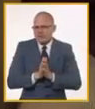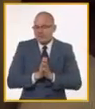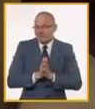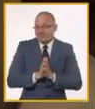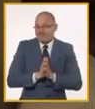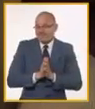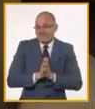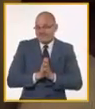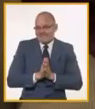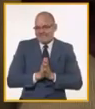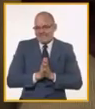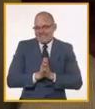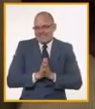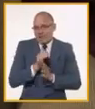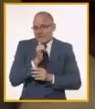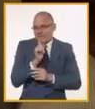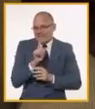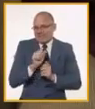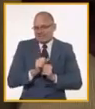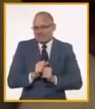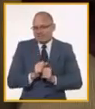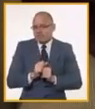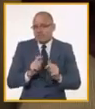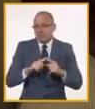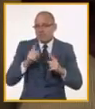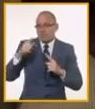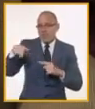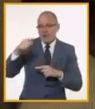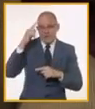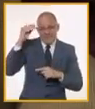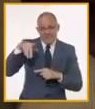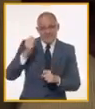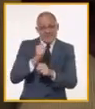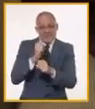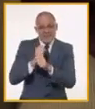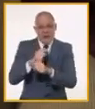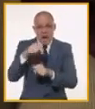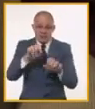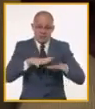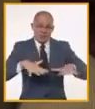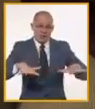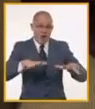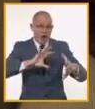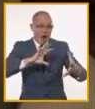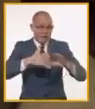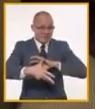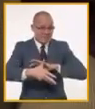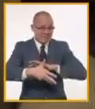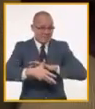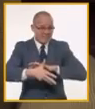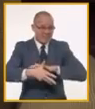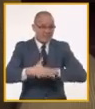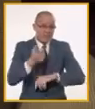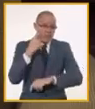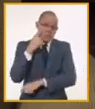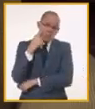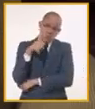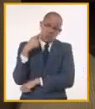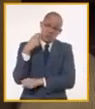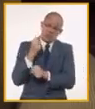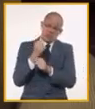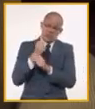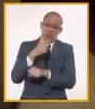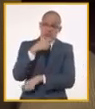han tenido que tomar la rienda en un momento complejo. Realmente yo veo lo que están haciendo, veo el trabajo,